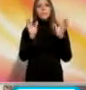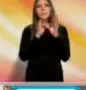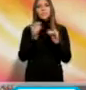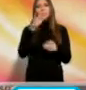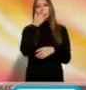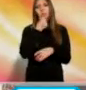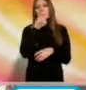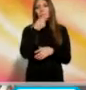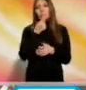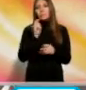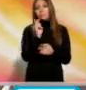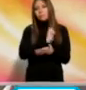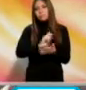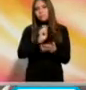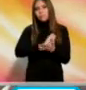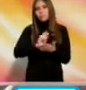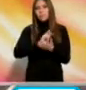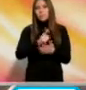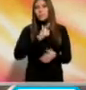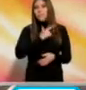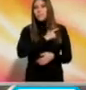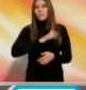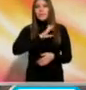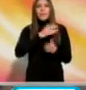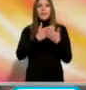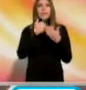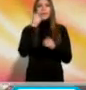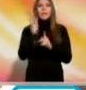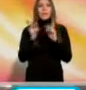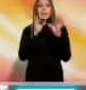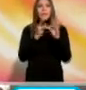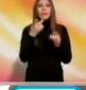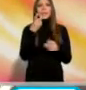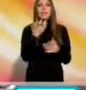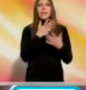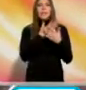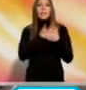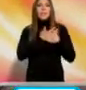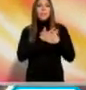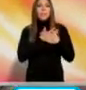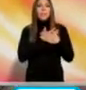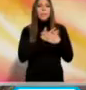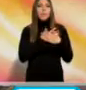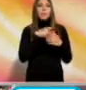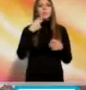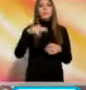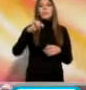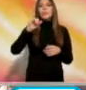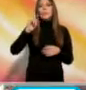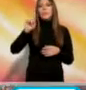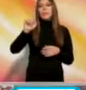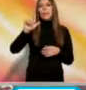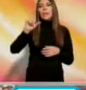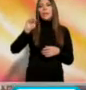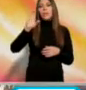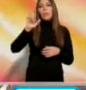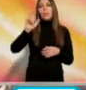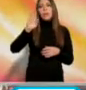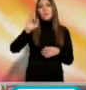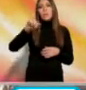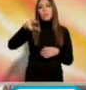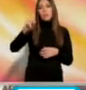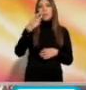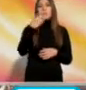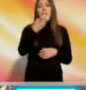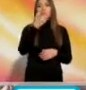autor que me fascina y que quiero contagiarles ese amor por Italo Calvino. Italo Calvino,